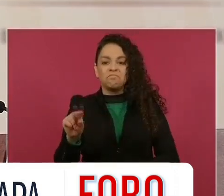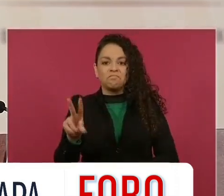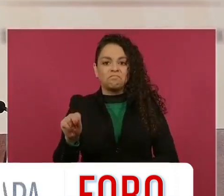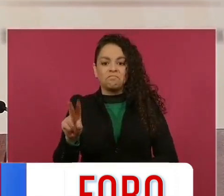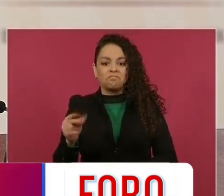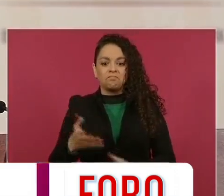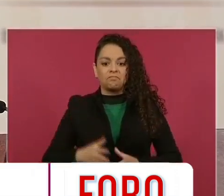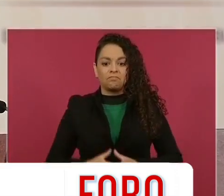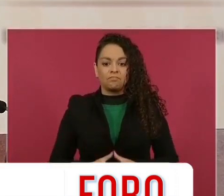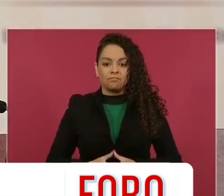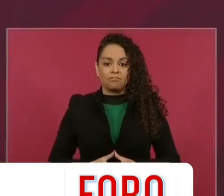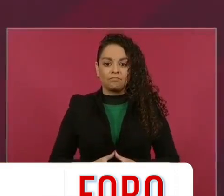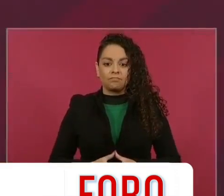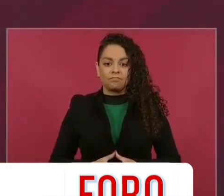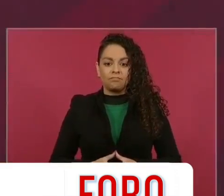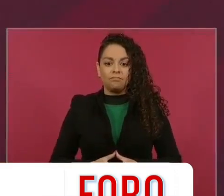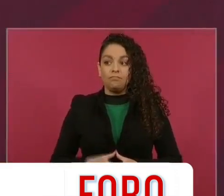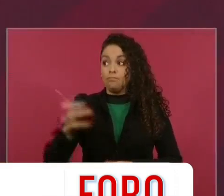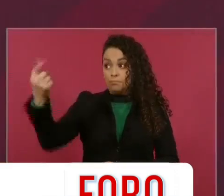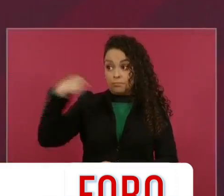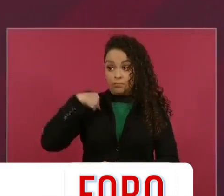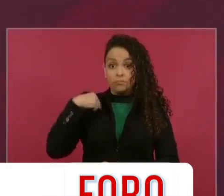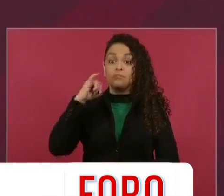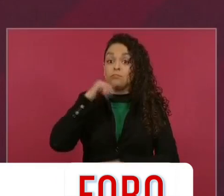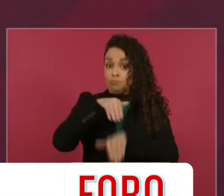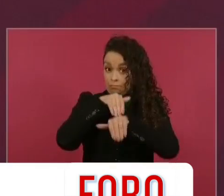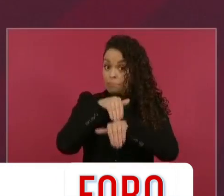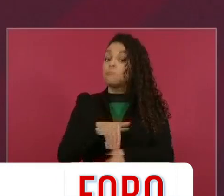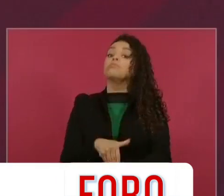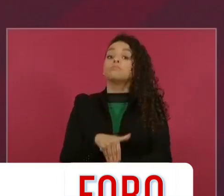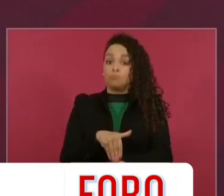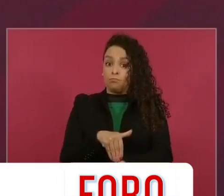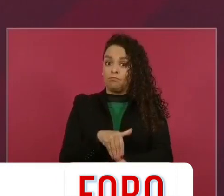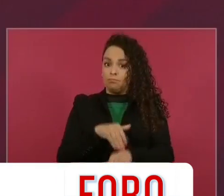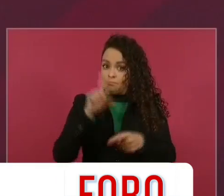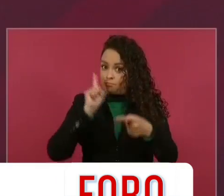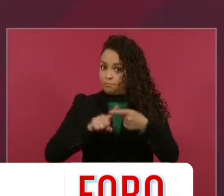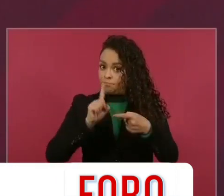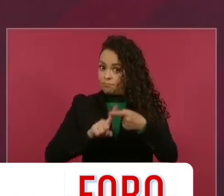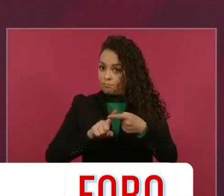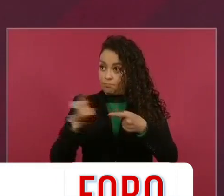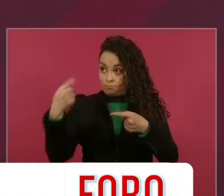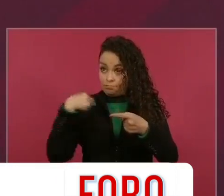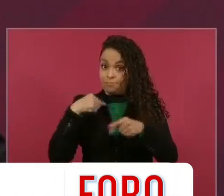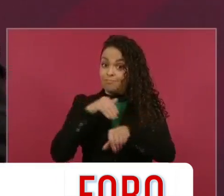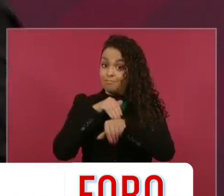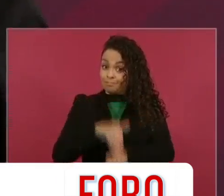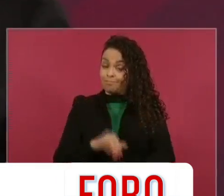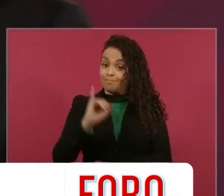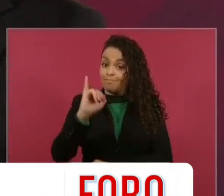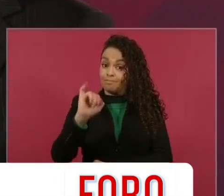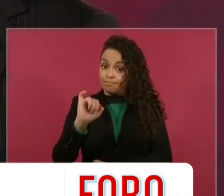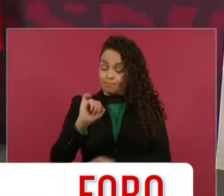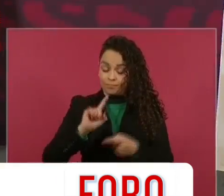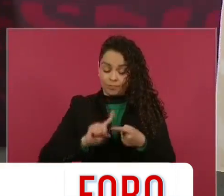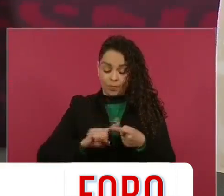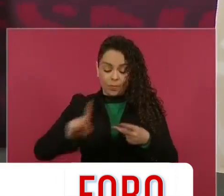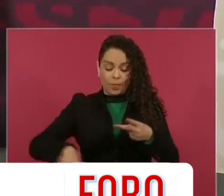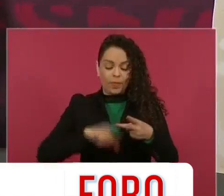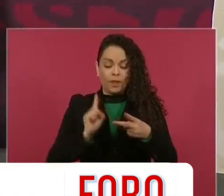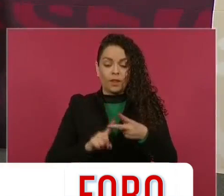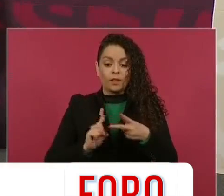mí me obedecen, ¿sí? Primero. Segundo, hay